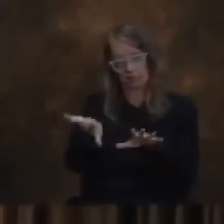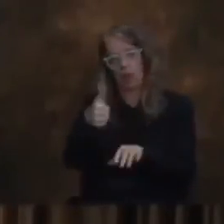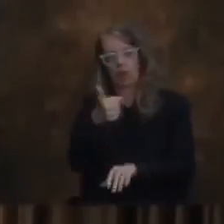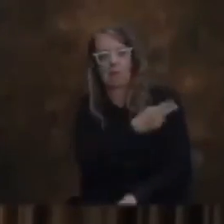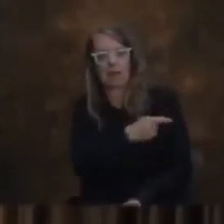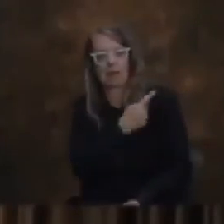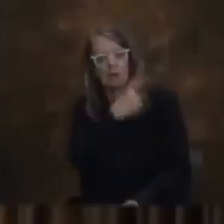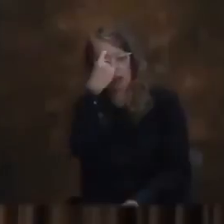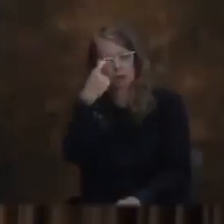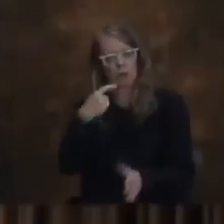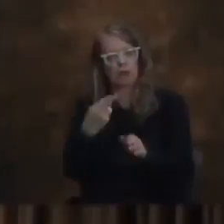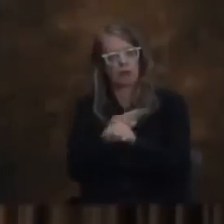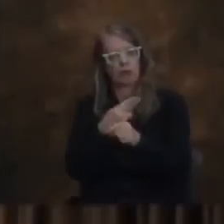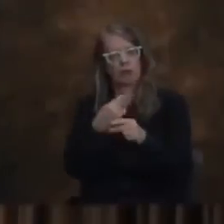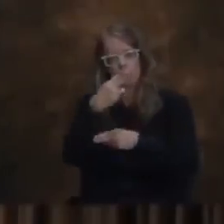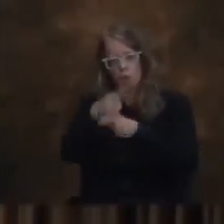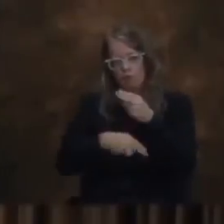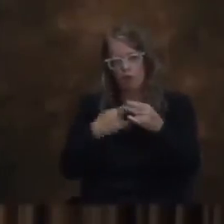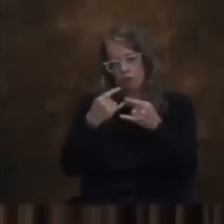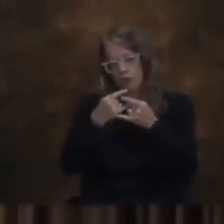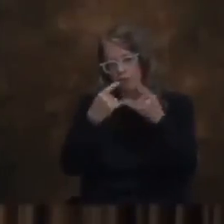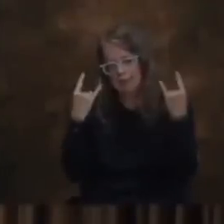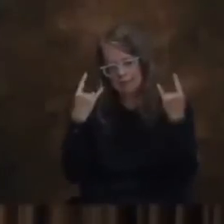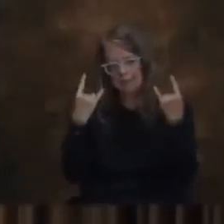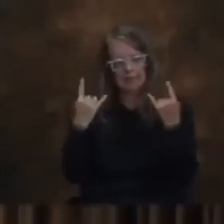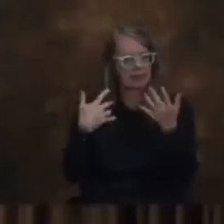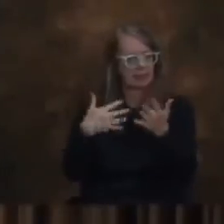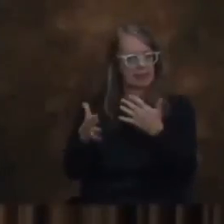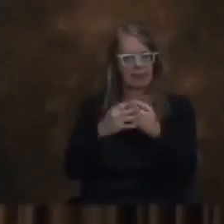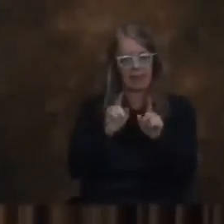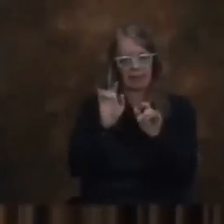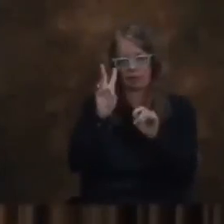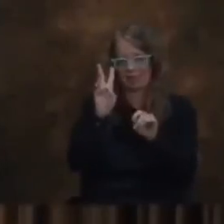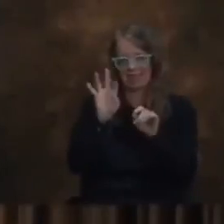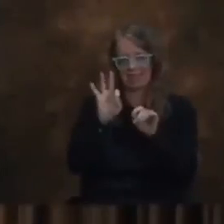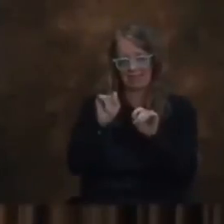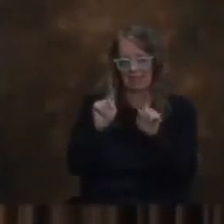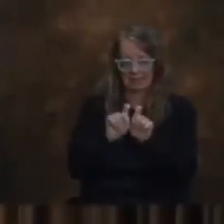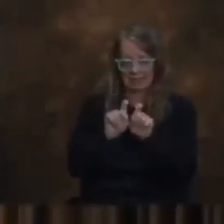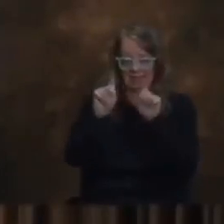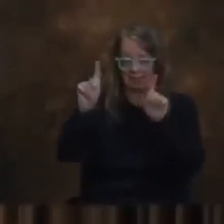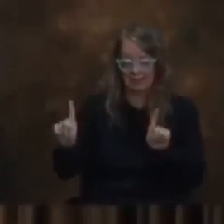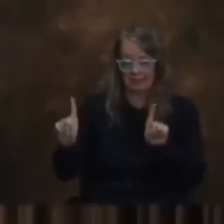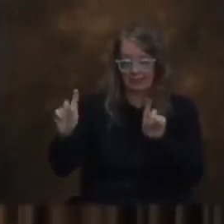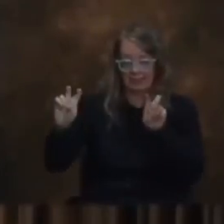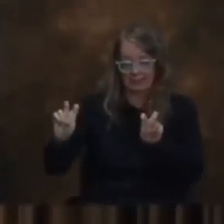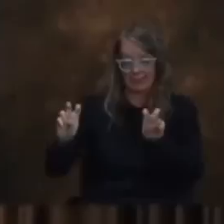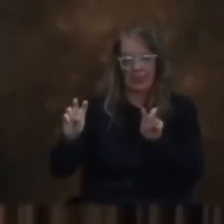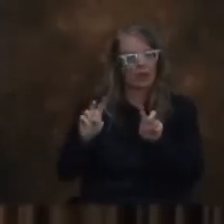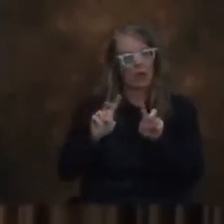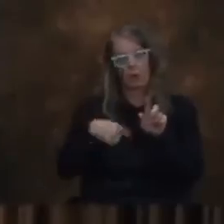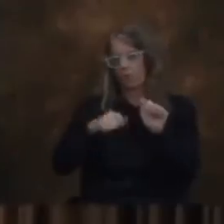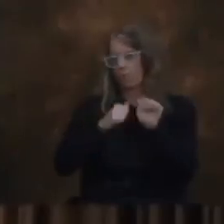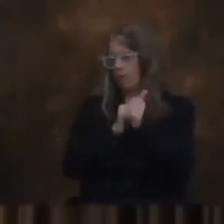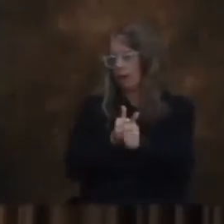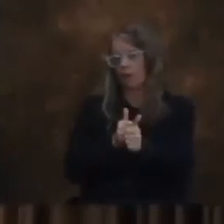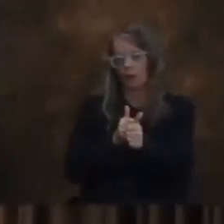tenemos mandatos de mascarell mascarilla dow en todas nuestras instalaciones para prevenir esto en el hospital